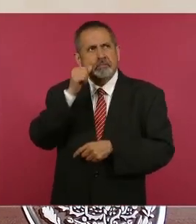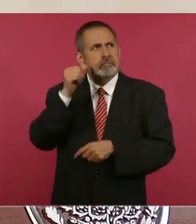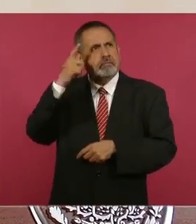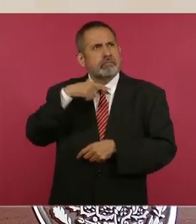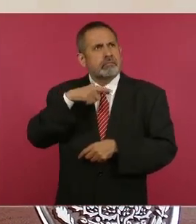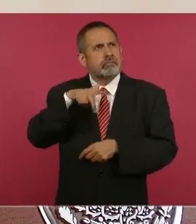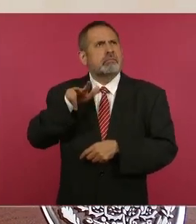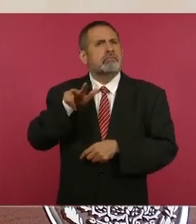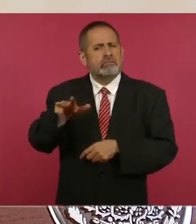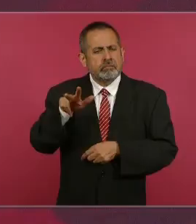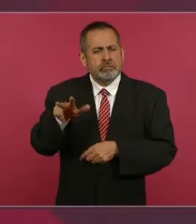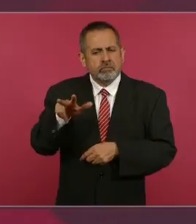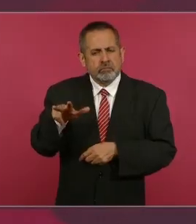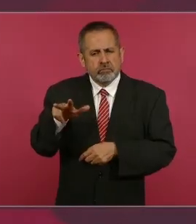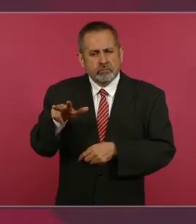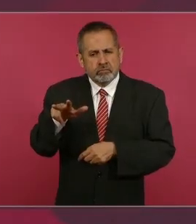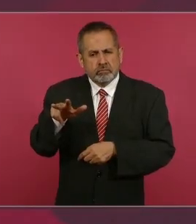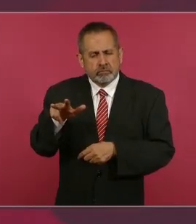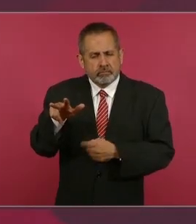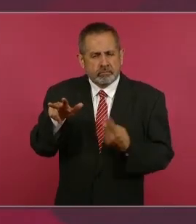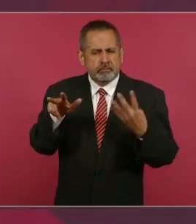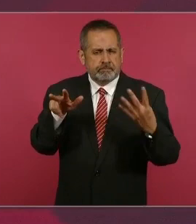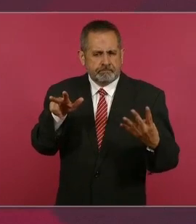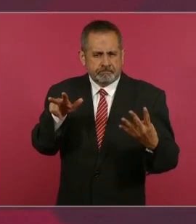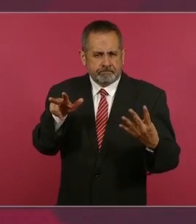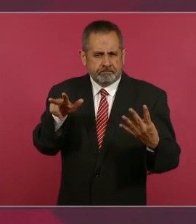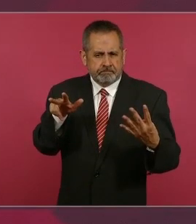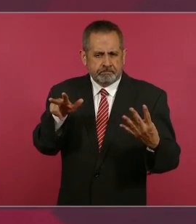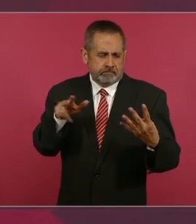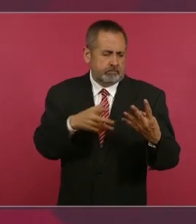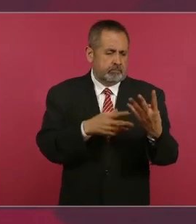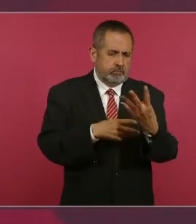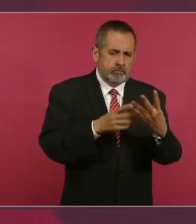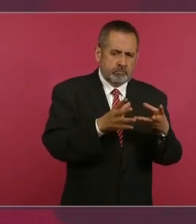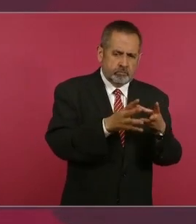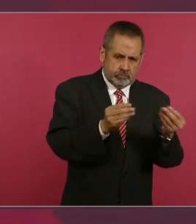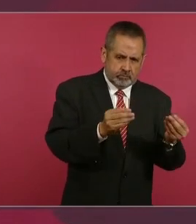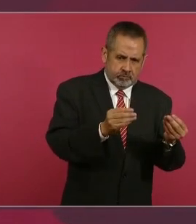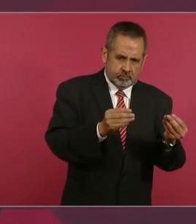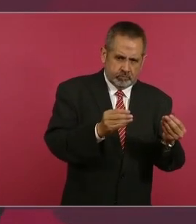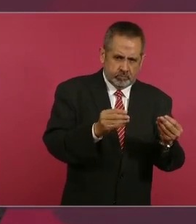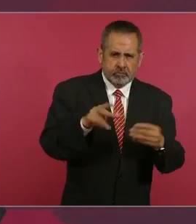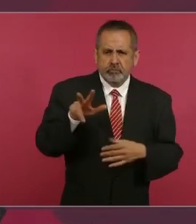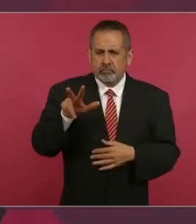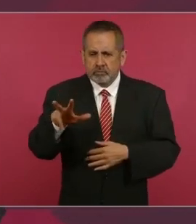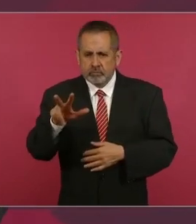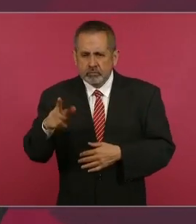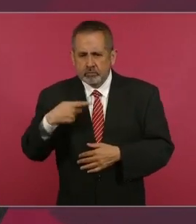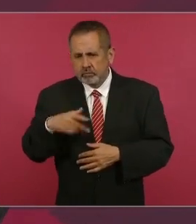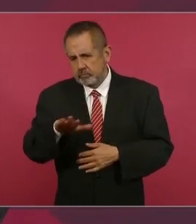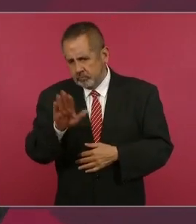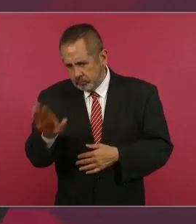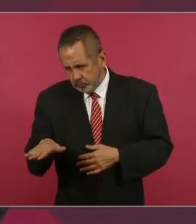18 y 4 desaparecidos. 18 fallecidos tenían